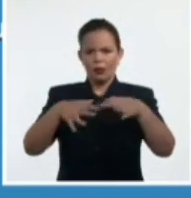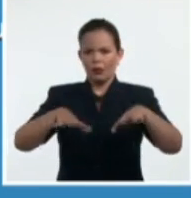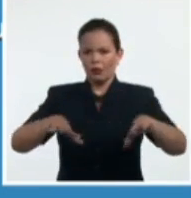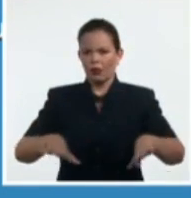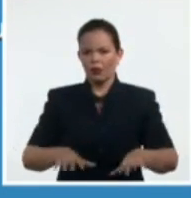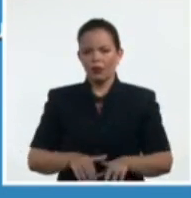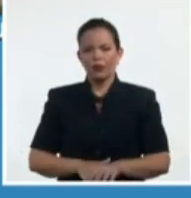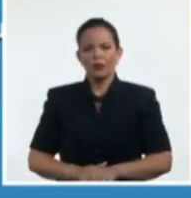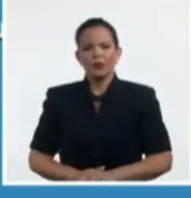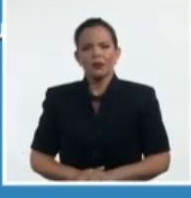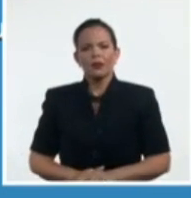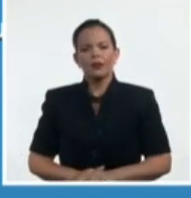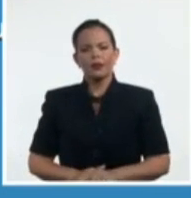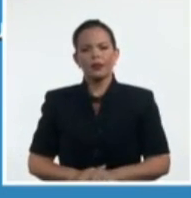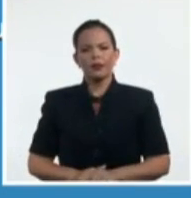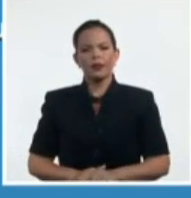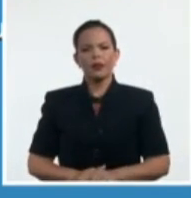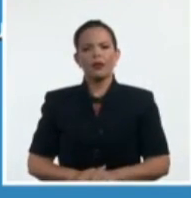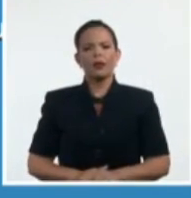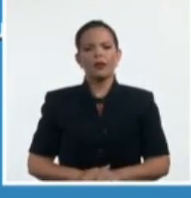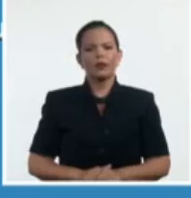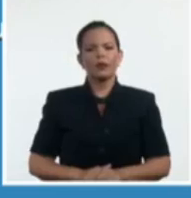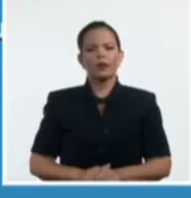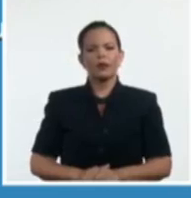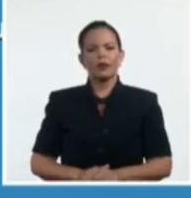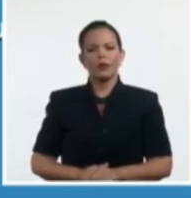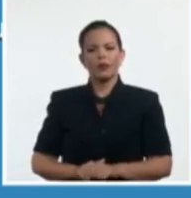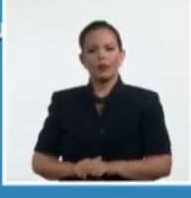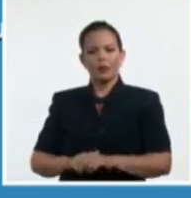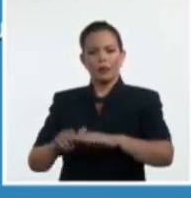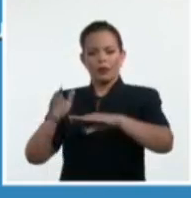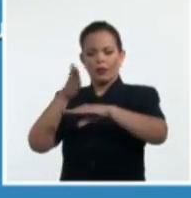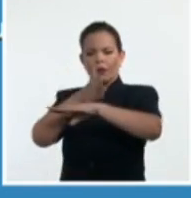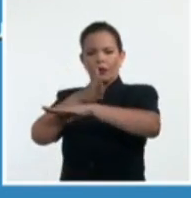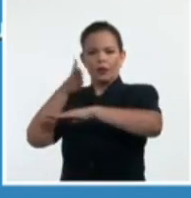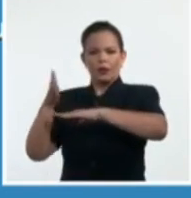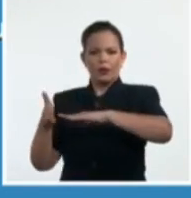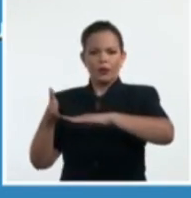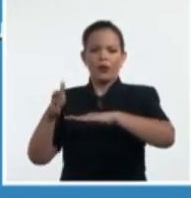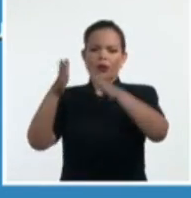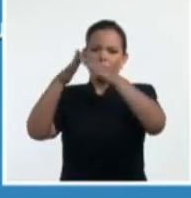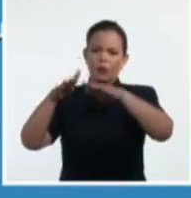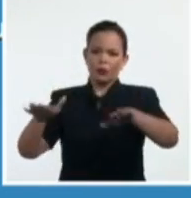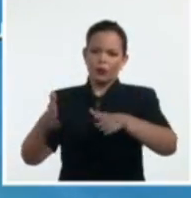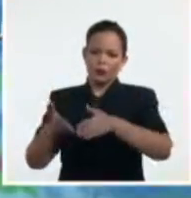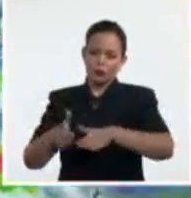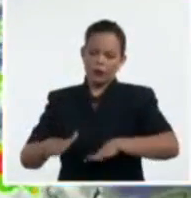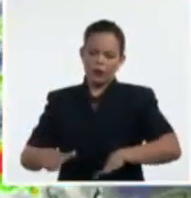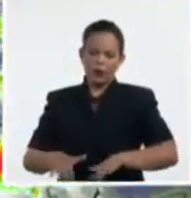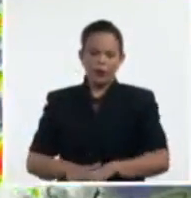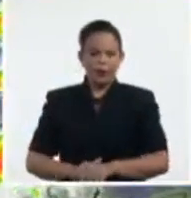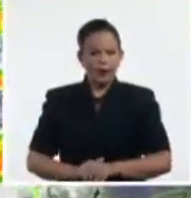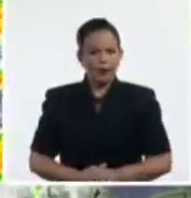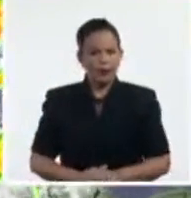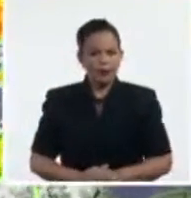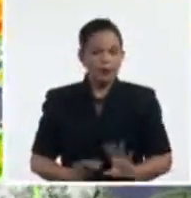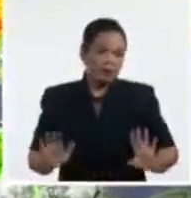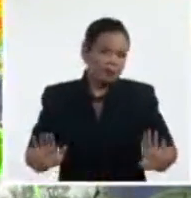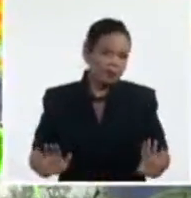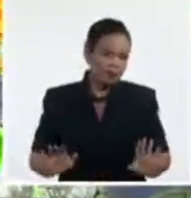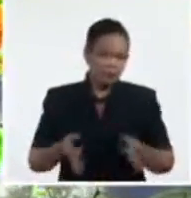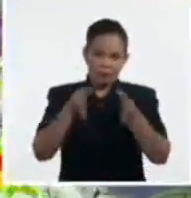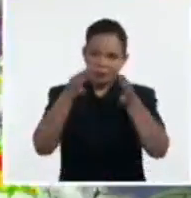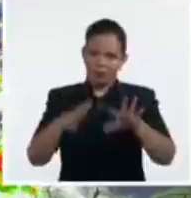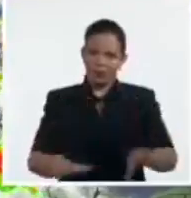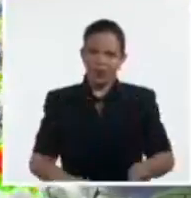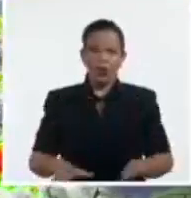incluyendo el marecón habanero. Habrá poco oleaje en el resto de la costa norte y mar tranquila en la costa sur. Así que ya usted sabe, otra jornada con